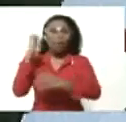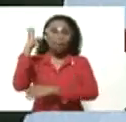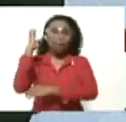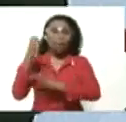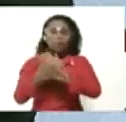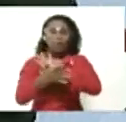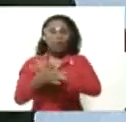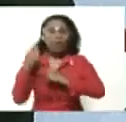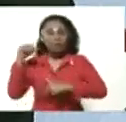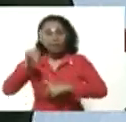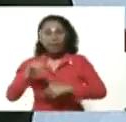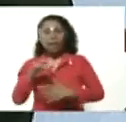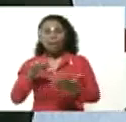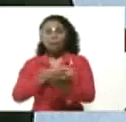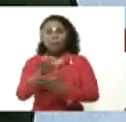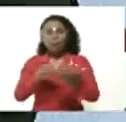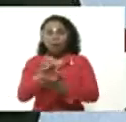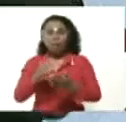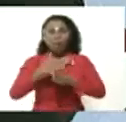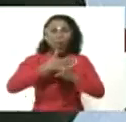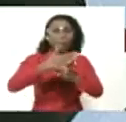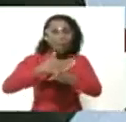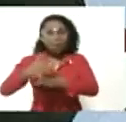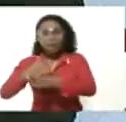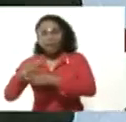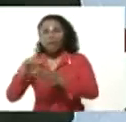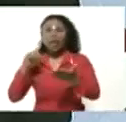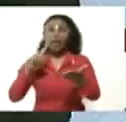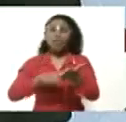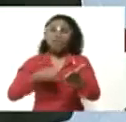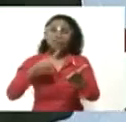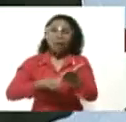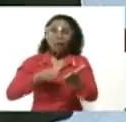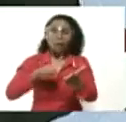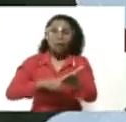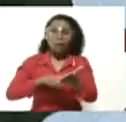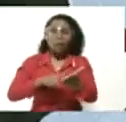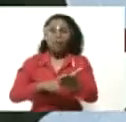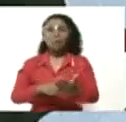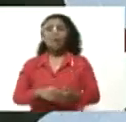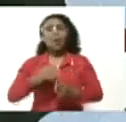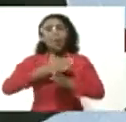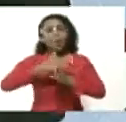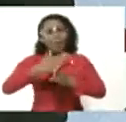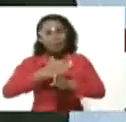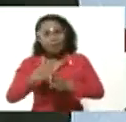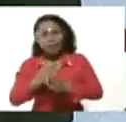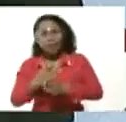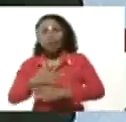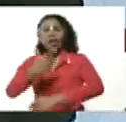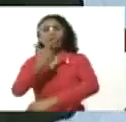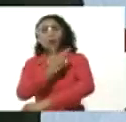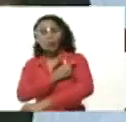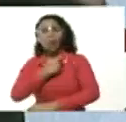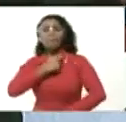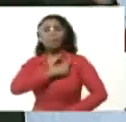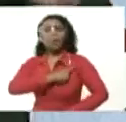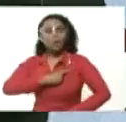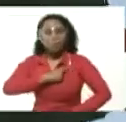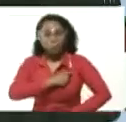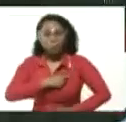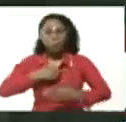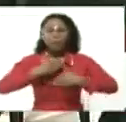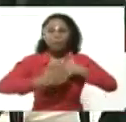la crisis compartiendo deudas, mancomunando las deudas, compartiendo las vacunas y los protocolos, de manera que